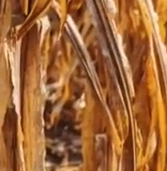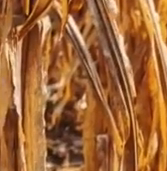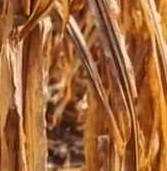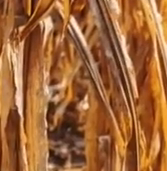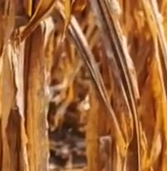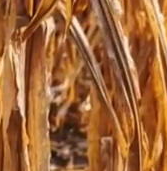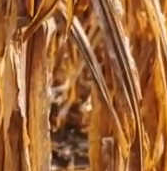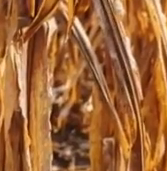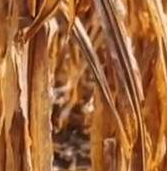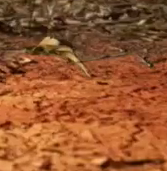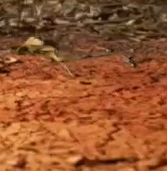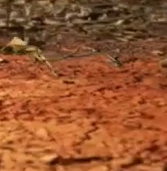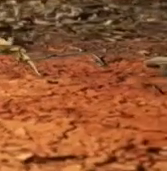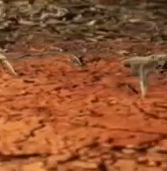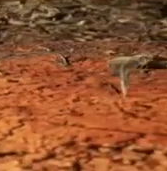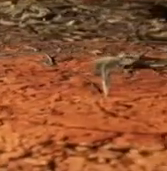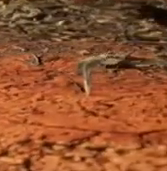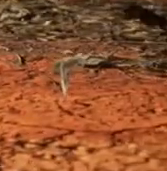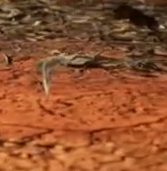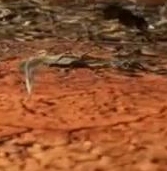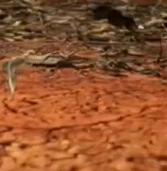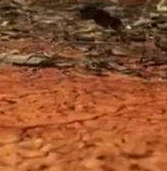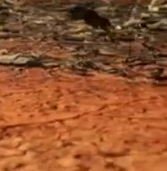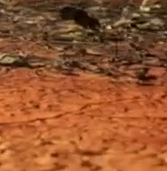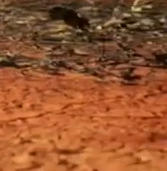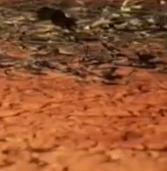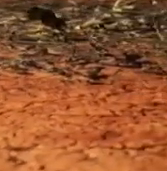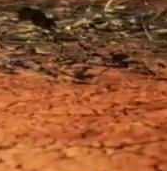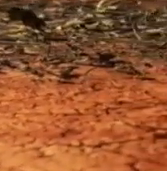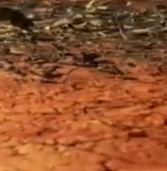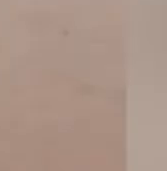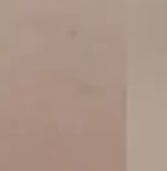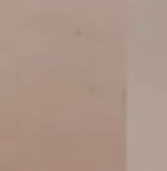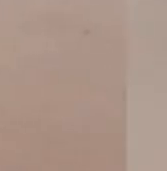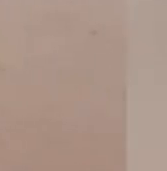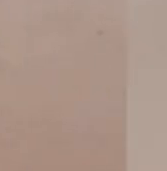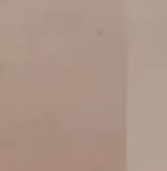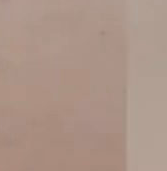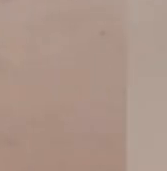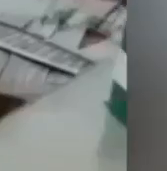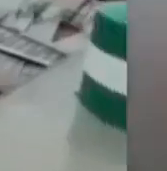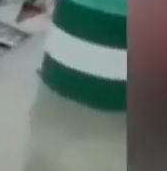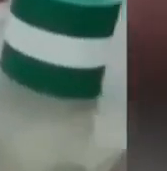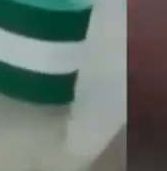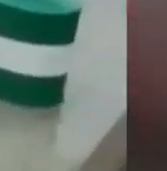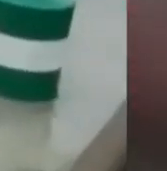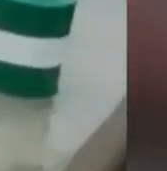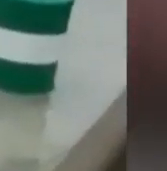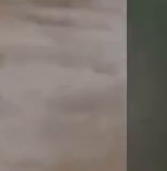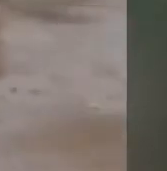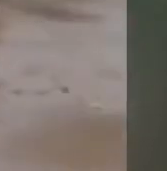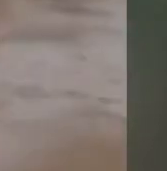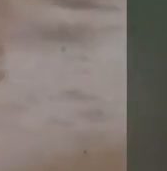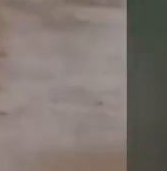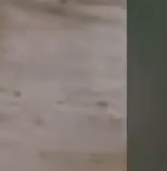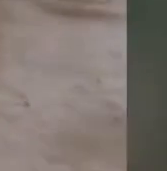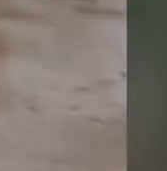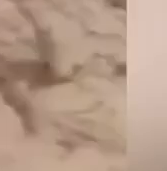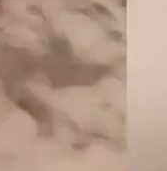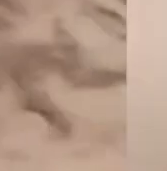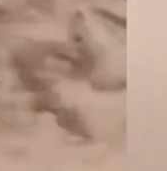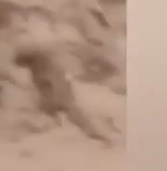baja no tan marcadas como en el estado de Chihuahua pero sí a la baja los eventos extremos han incrementado también en otros